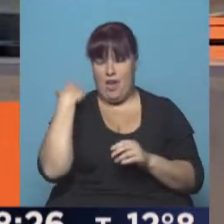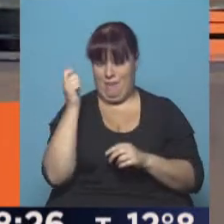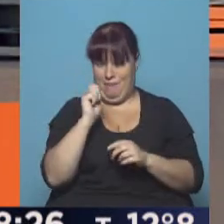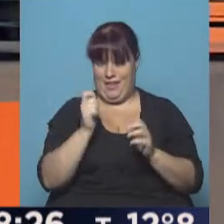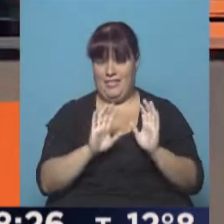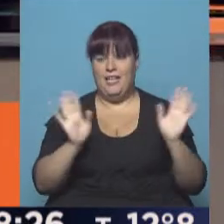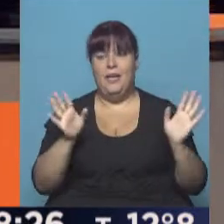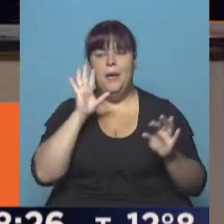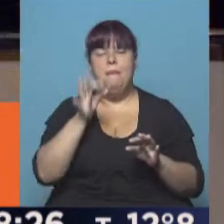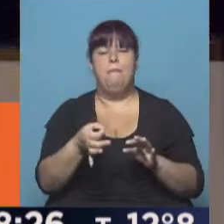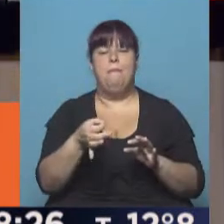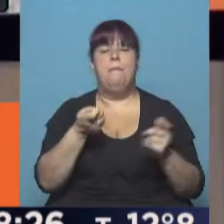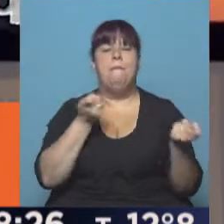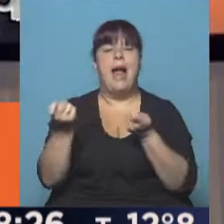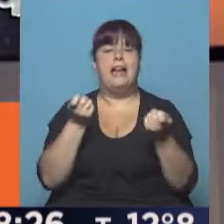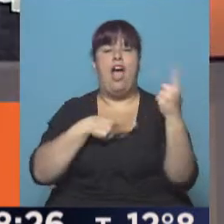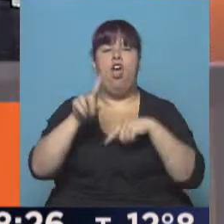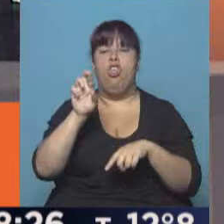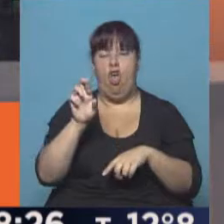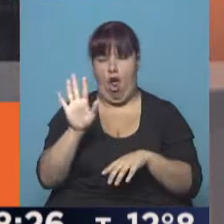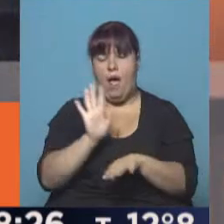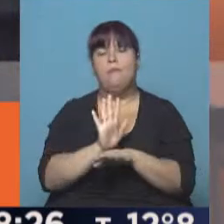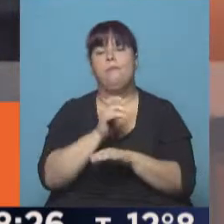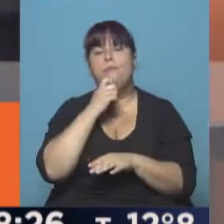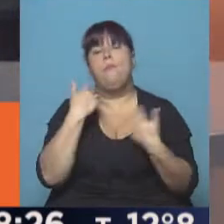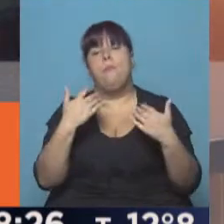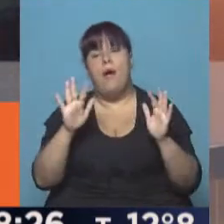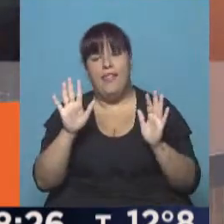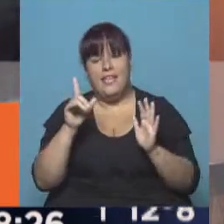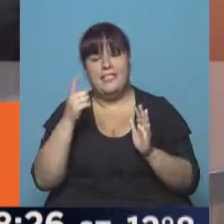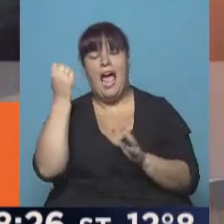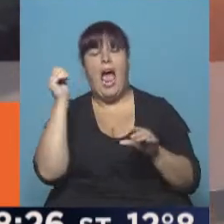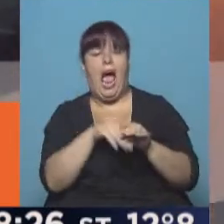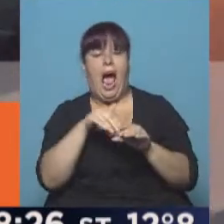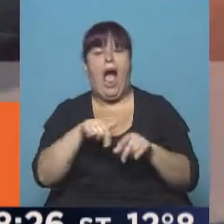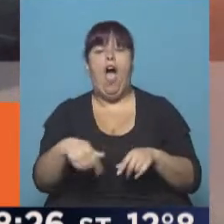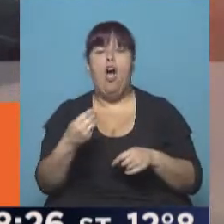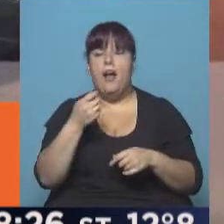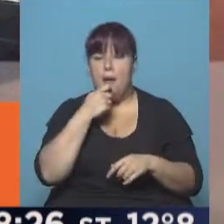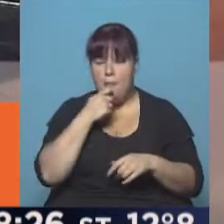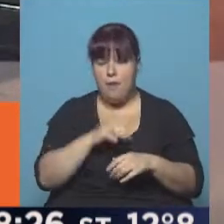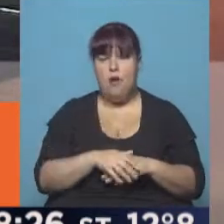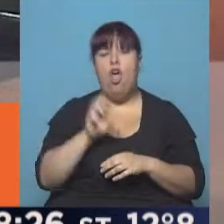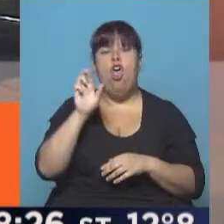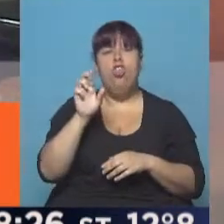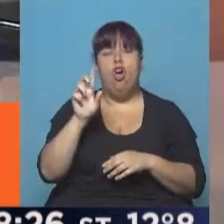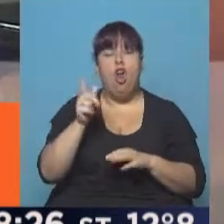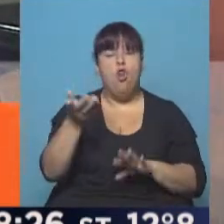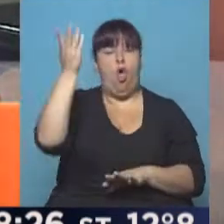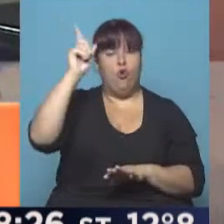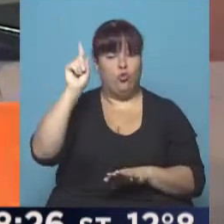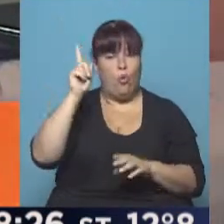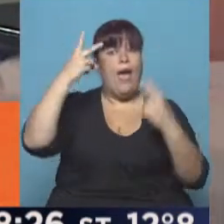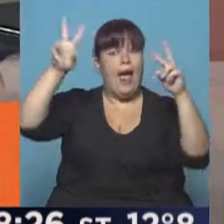meses, vamos a ver un efecto en el mercado cambiario. O sea, lo que probablemente vean los ahorristas en este momento, por ejemplo, es que el dólar no sube tanto como en